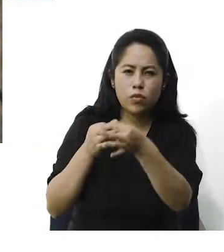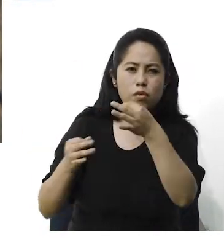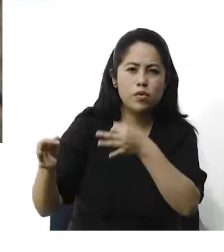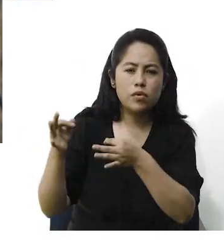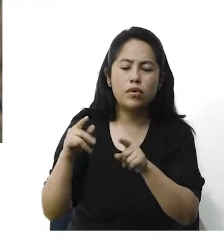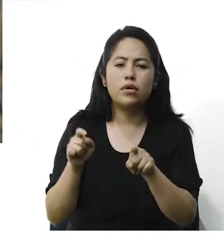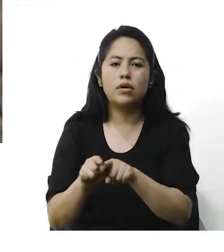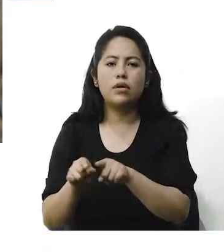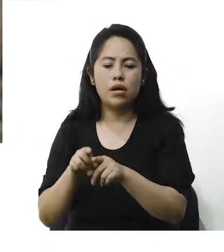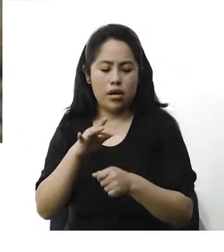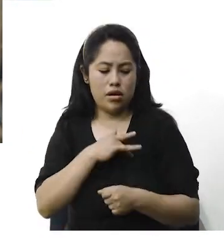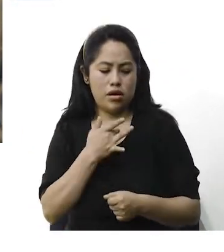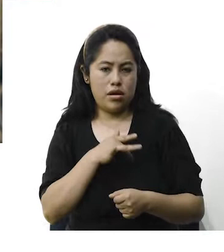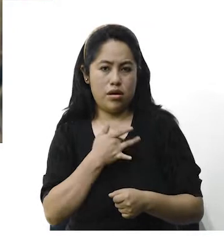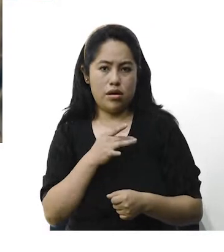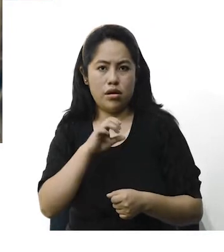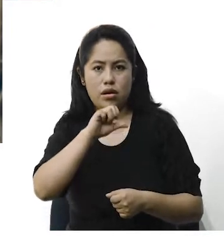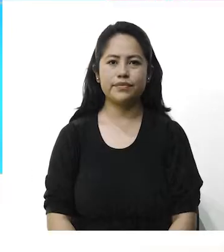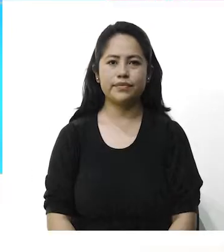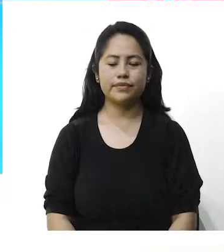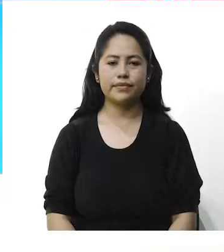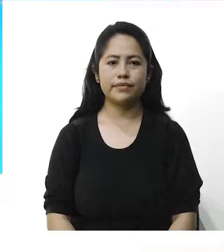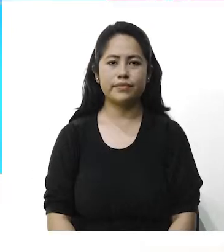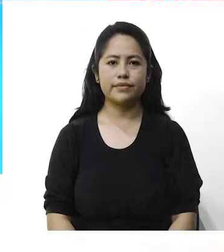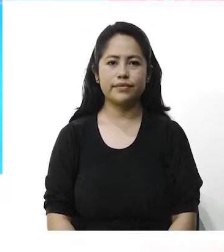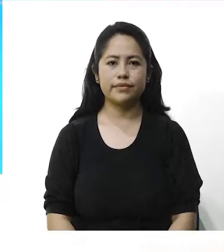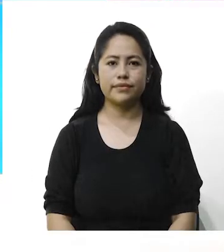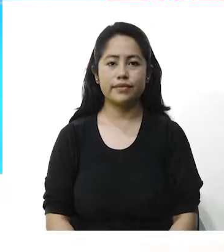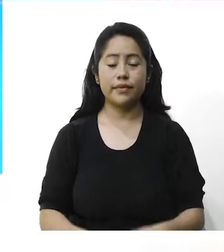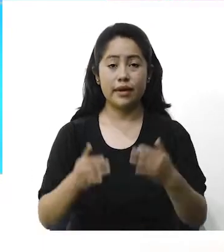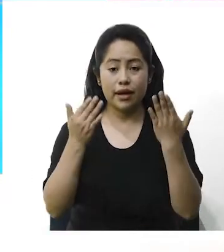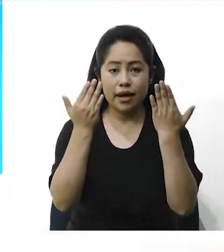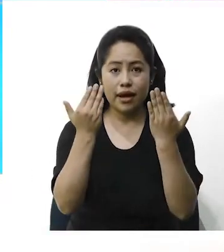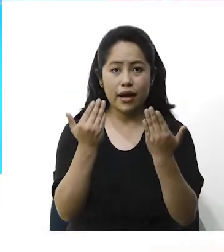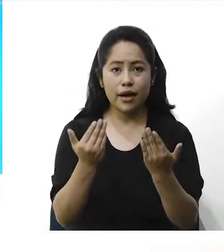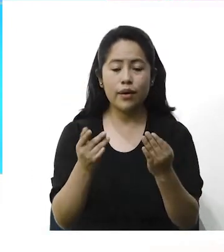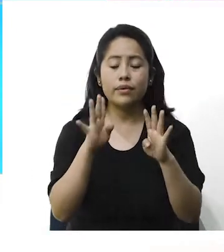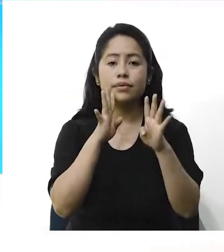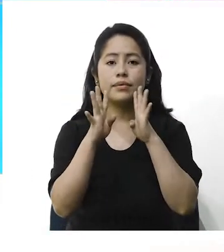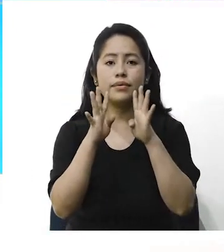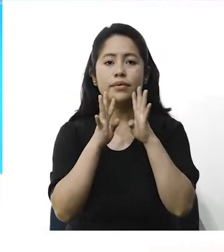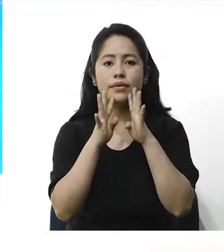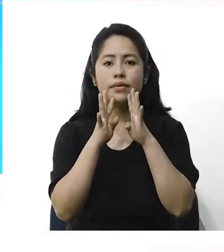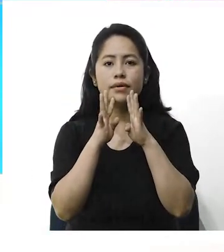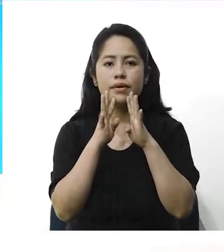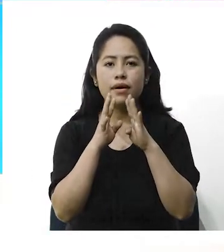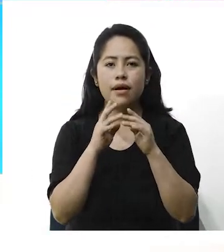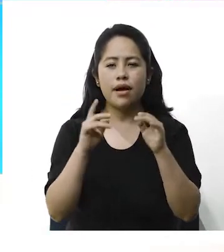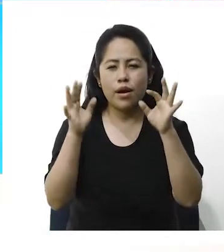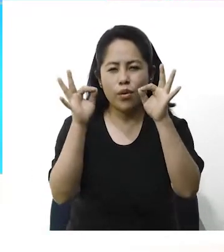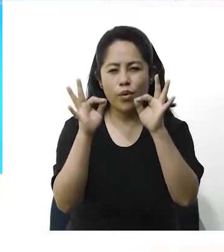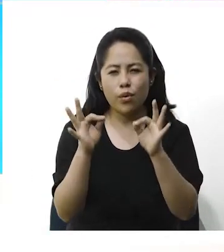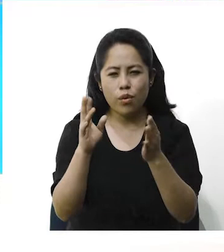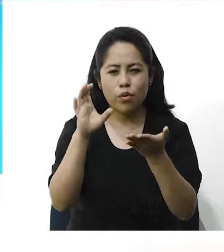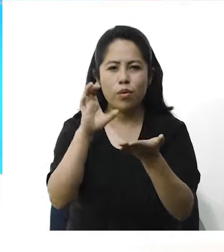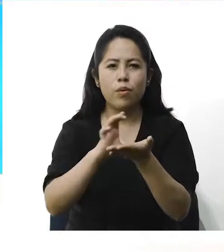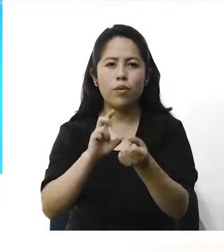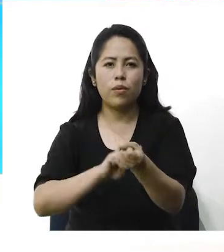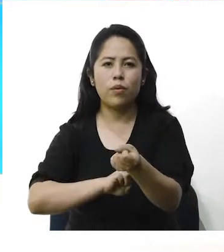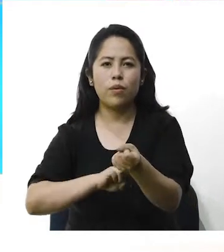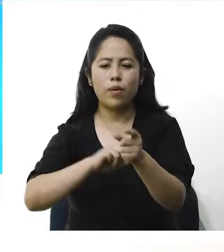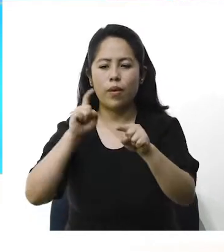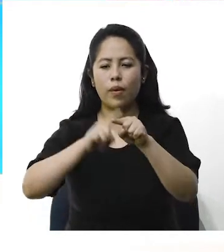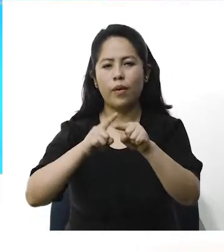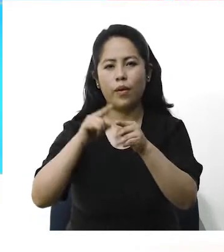sensitivas y las células motoras. Ahora les hablaré de los tipos de neuronas de acuerdo a su